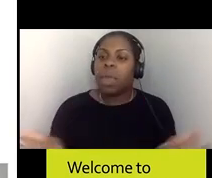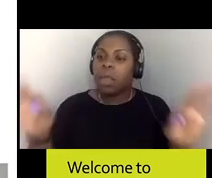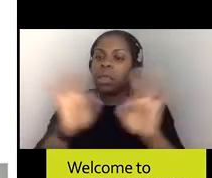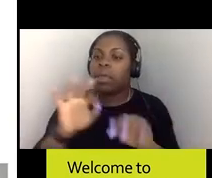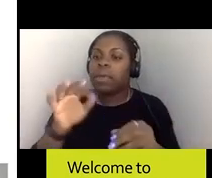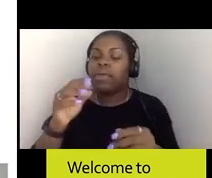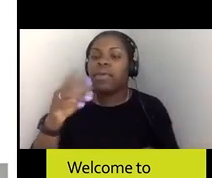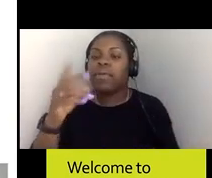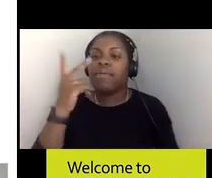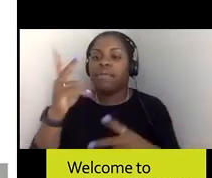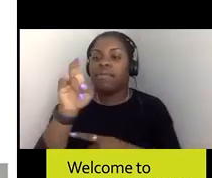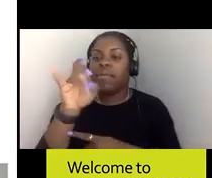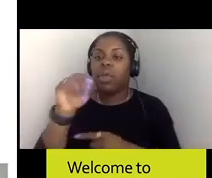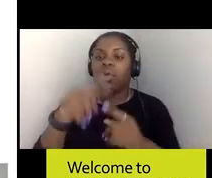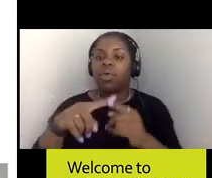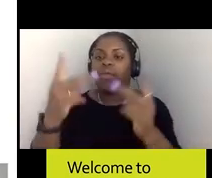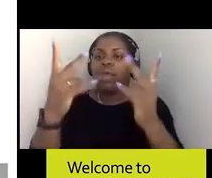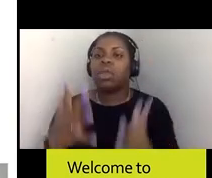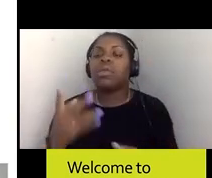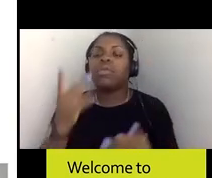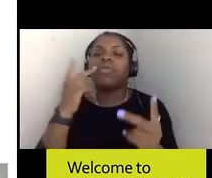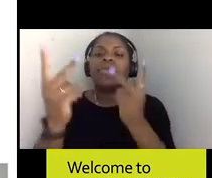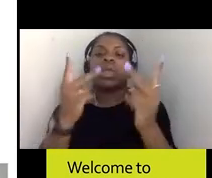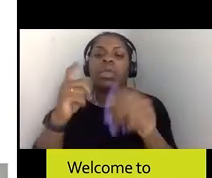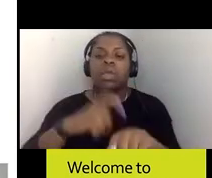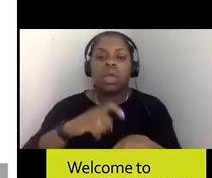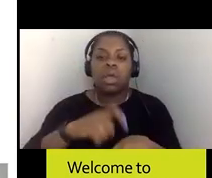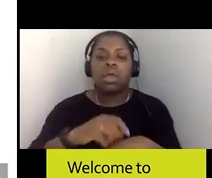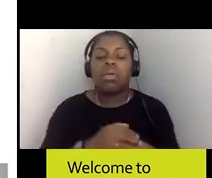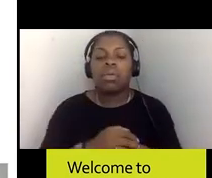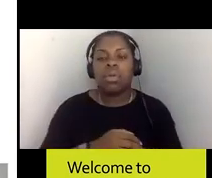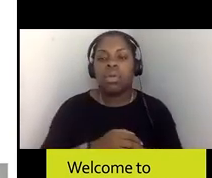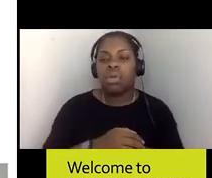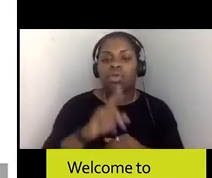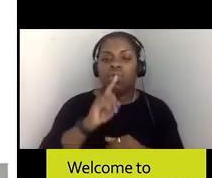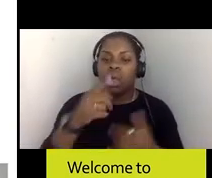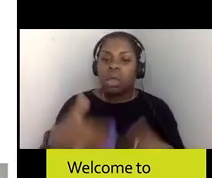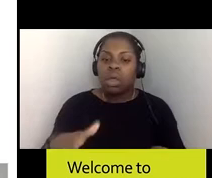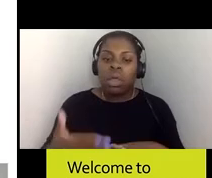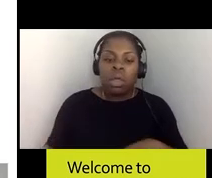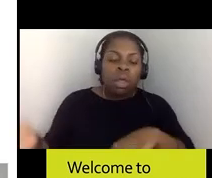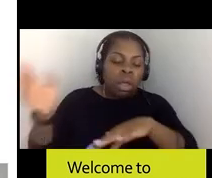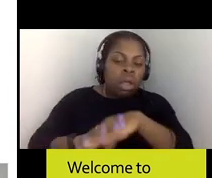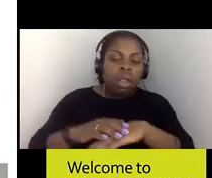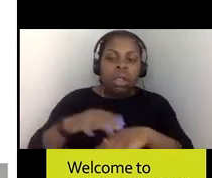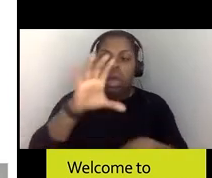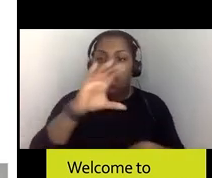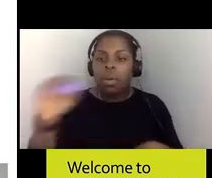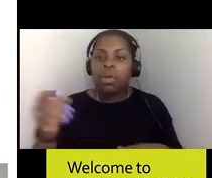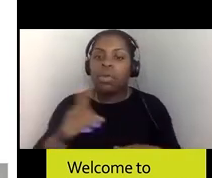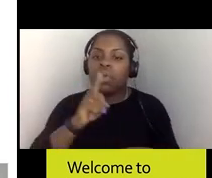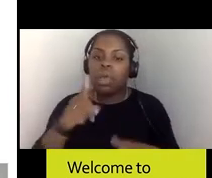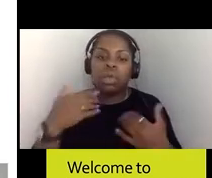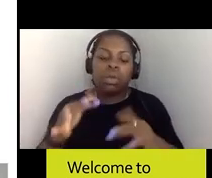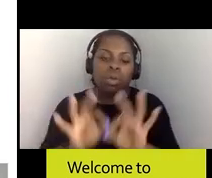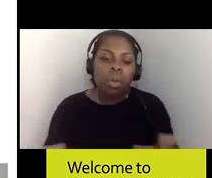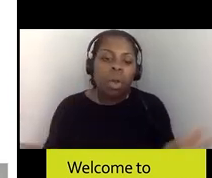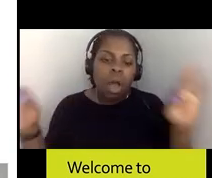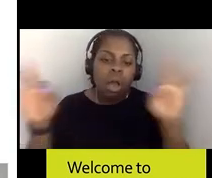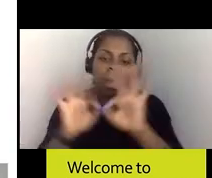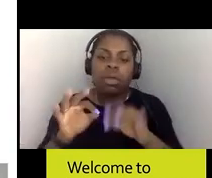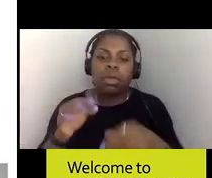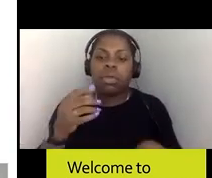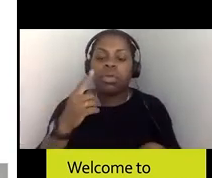también permite el sistema de visitaciones en video en las prisiones. También hay dos compañías basadas en Israel, Attempty